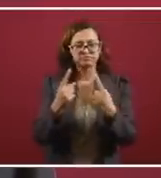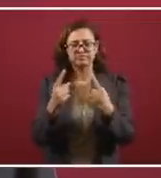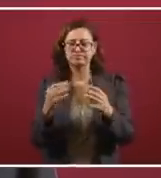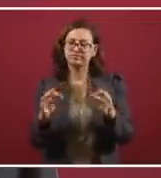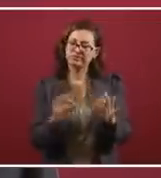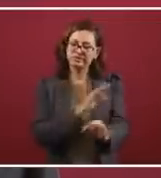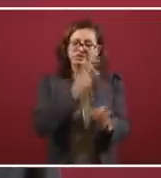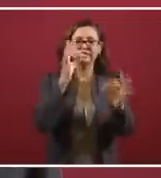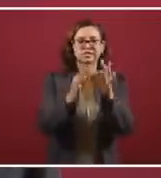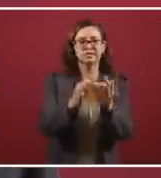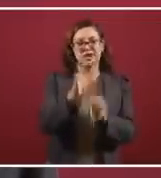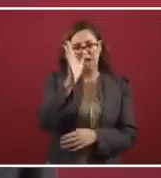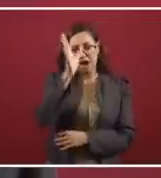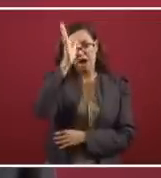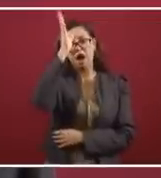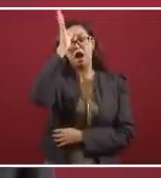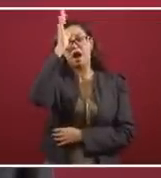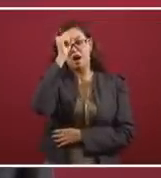Quiero